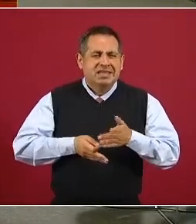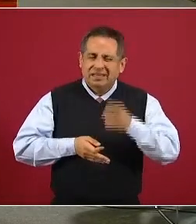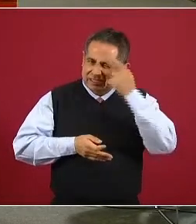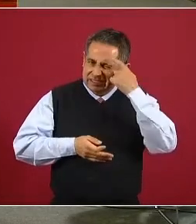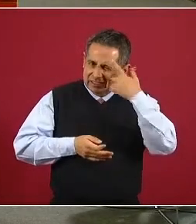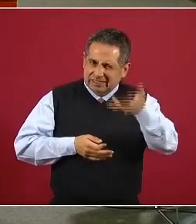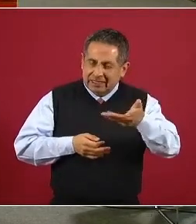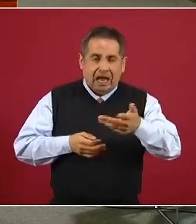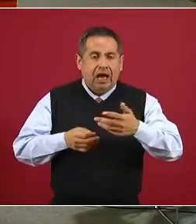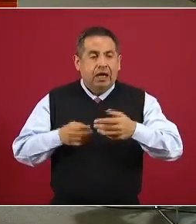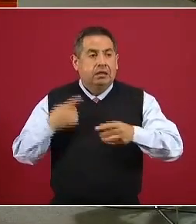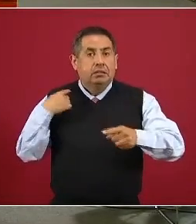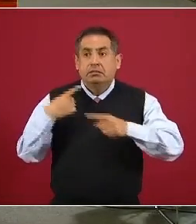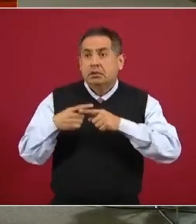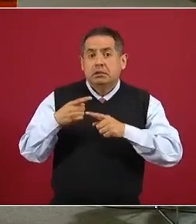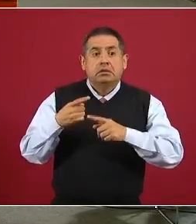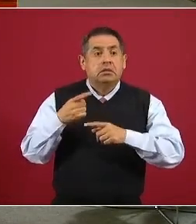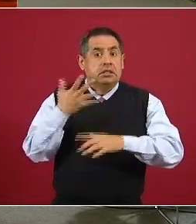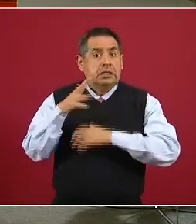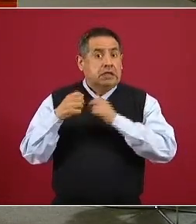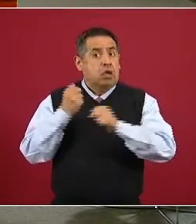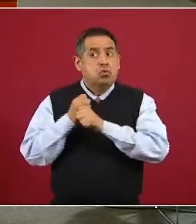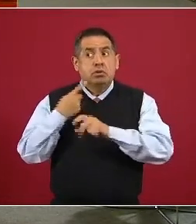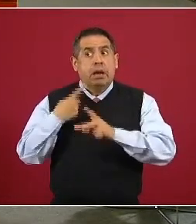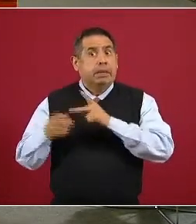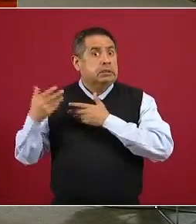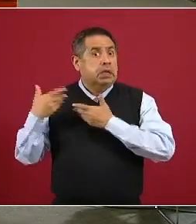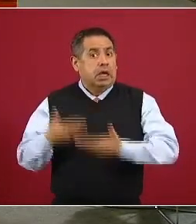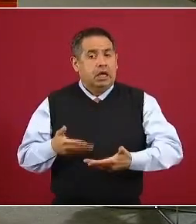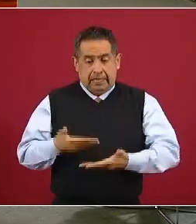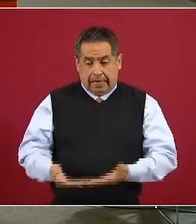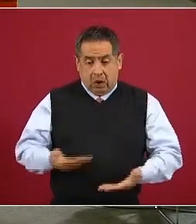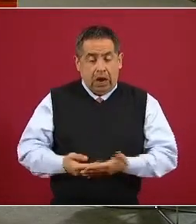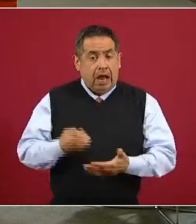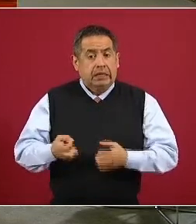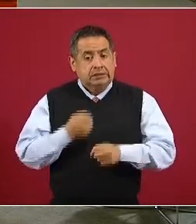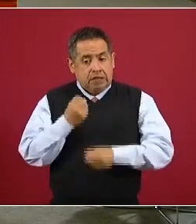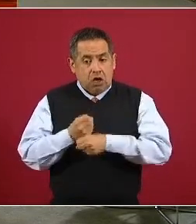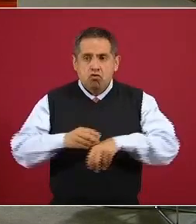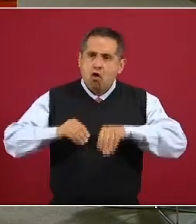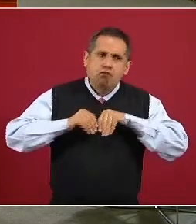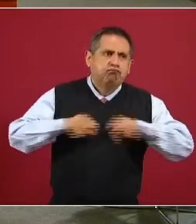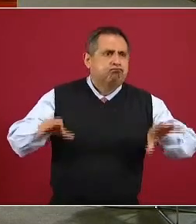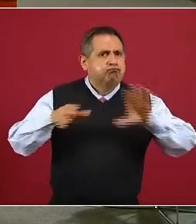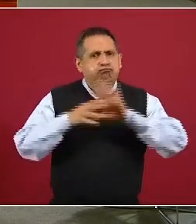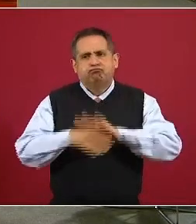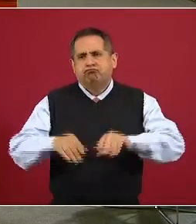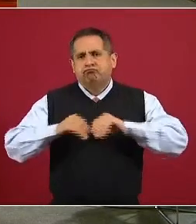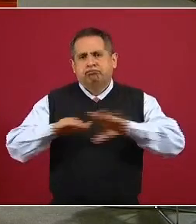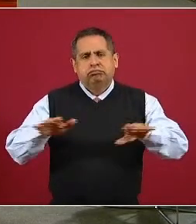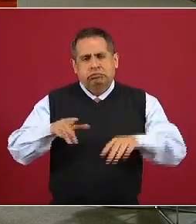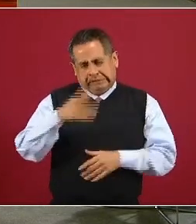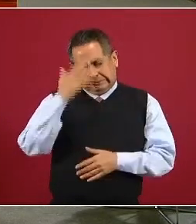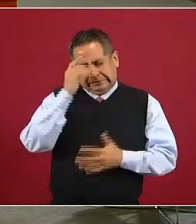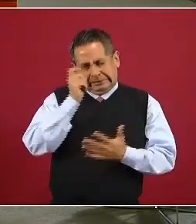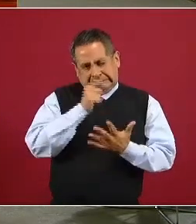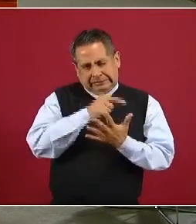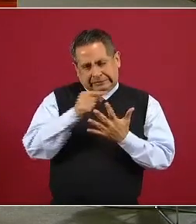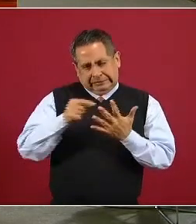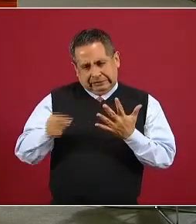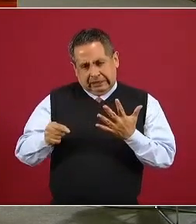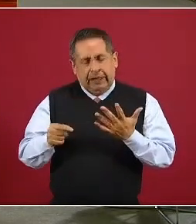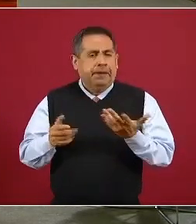semana pasada hicimos el lanzamiento de este año. Ya Jorge les contará los detalles.